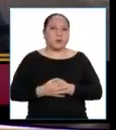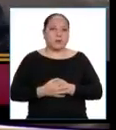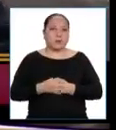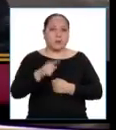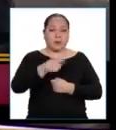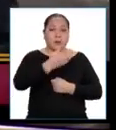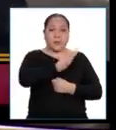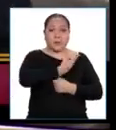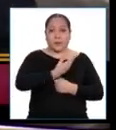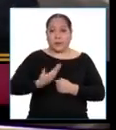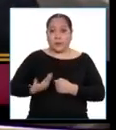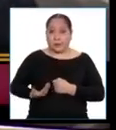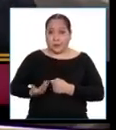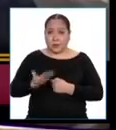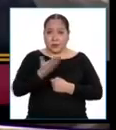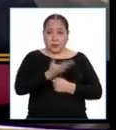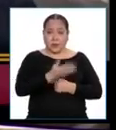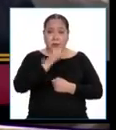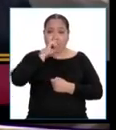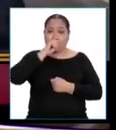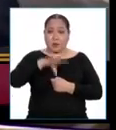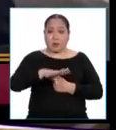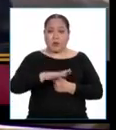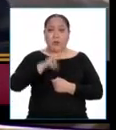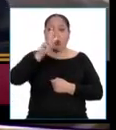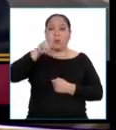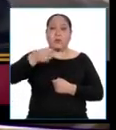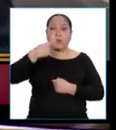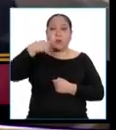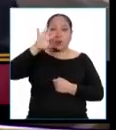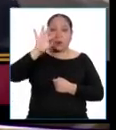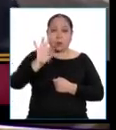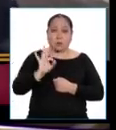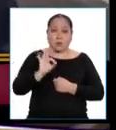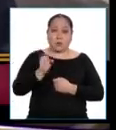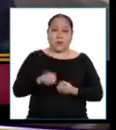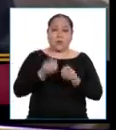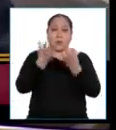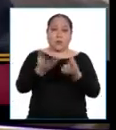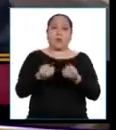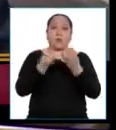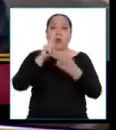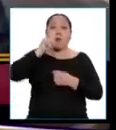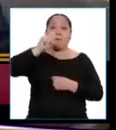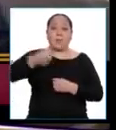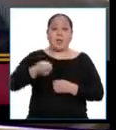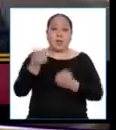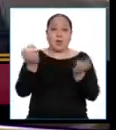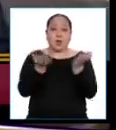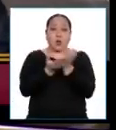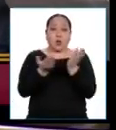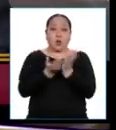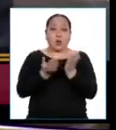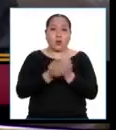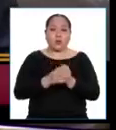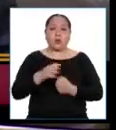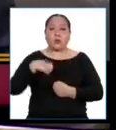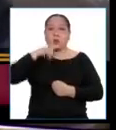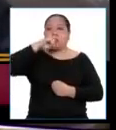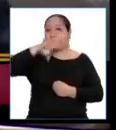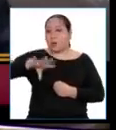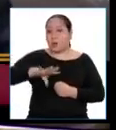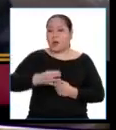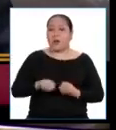El presidente dijo que en el 2019 iba a entregar 1000 colegios y dijo que iba a